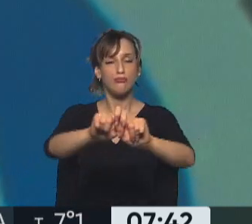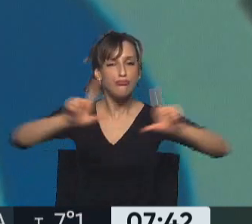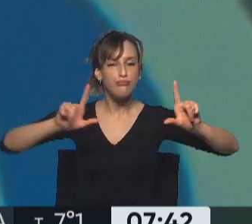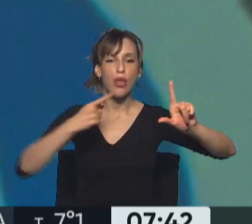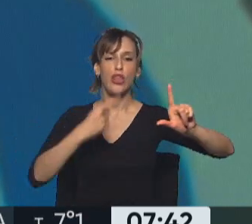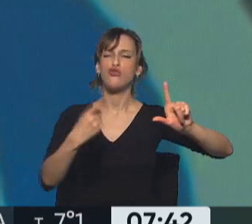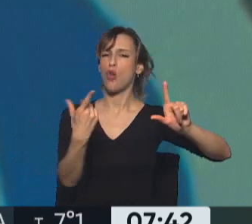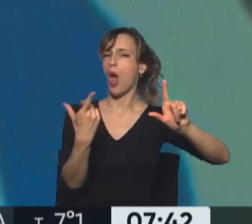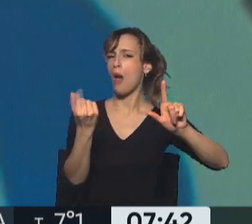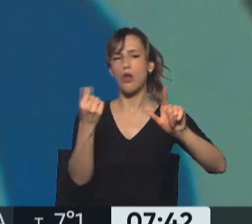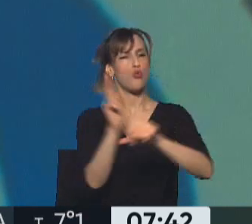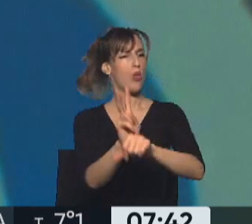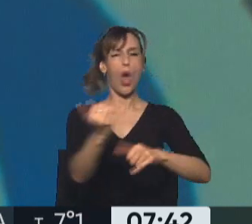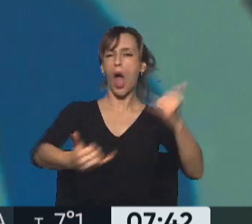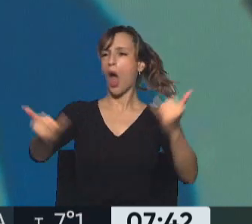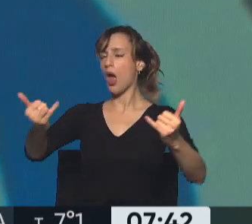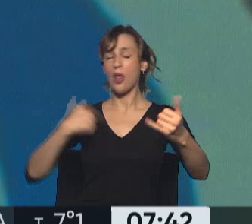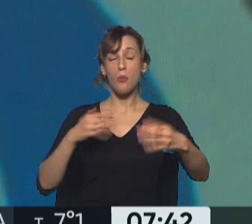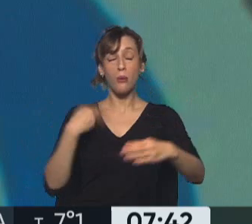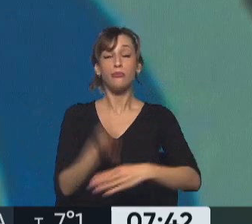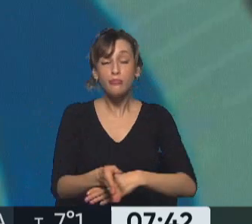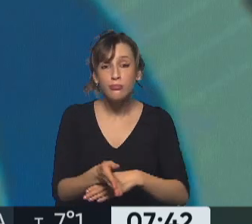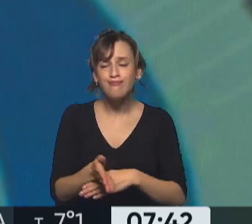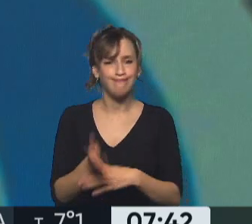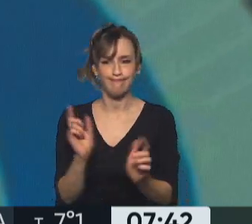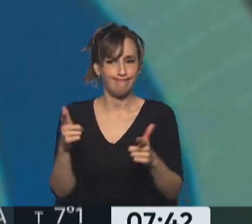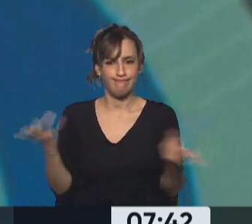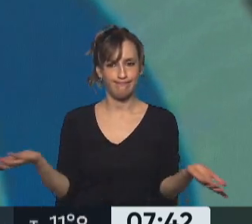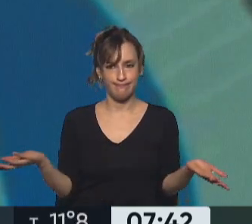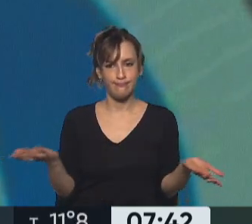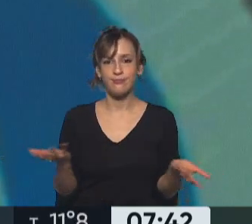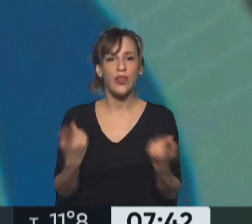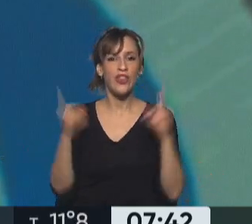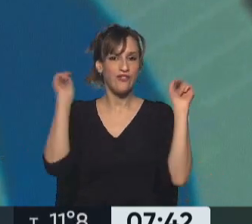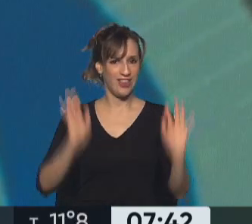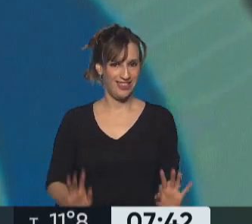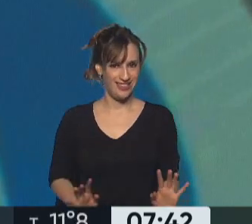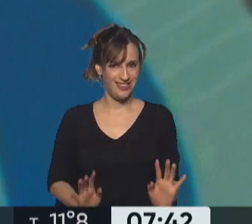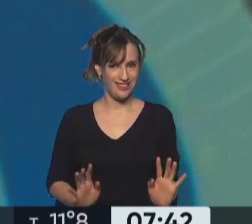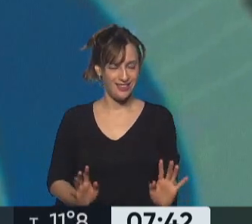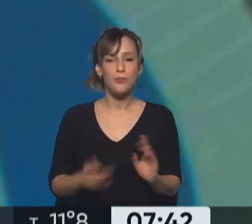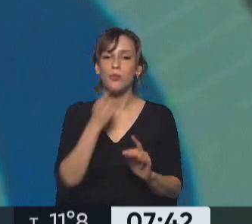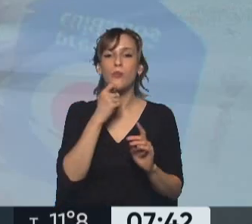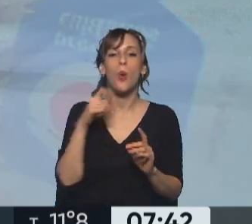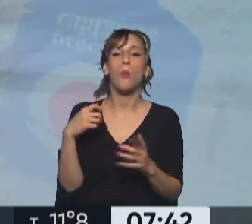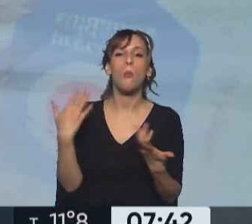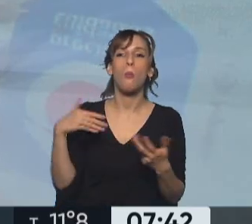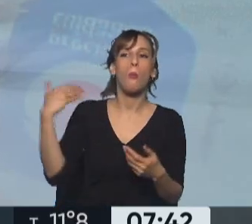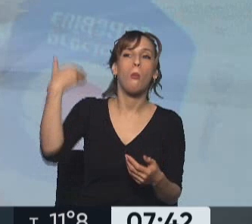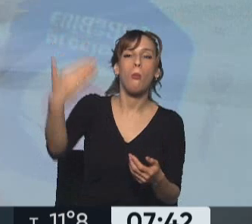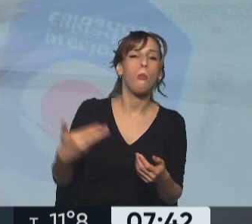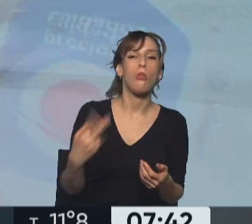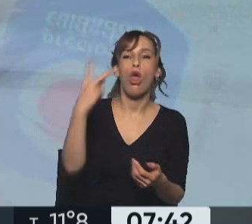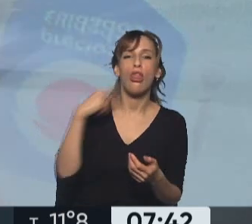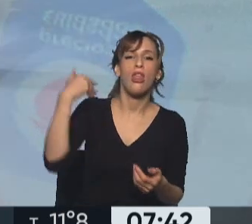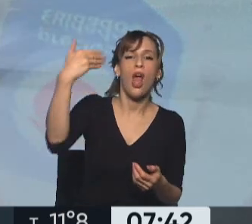y no lo encontrás en el supermercado, no tiene el mismo impacto que el titular de pasado mañana cuando conozcamos el 6,3,